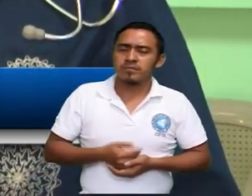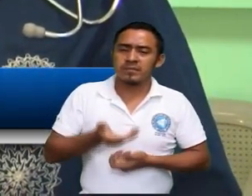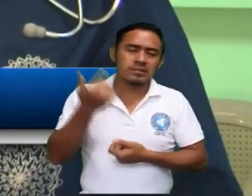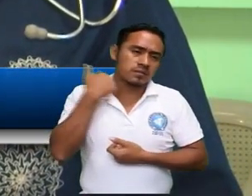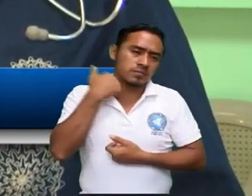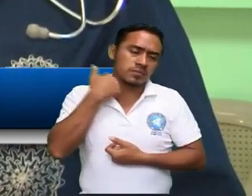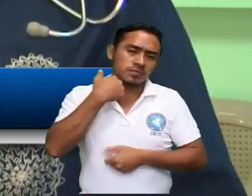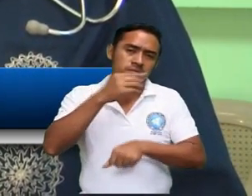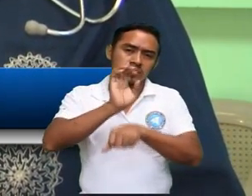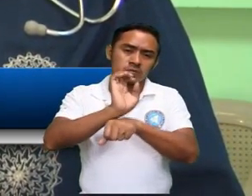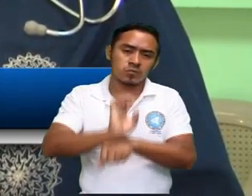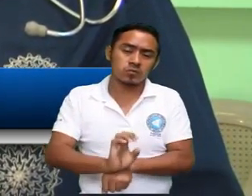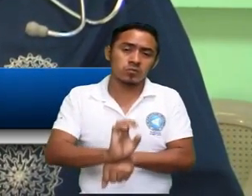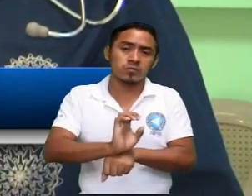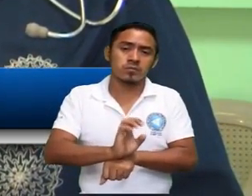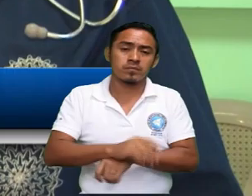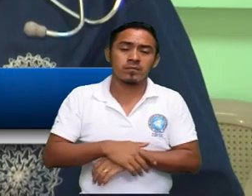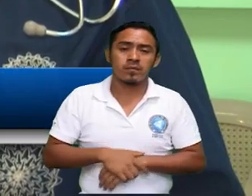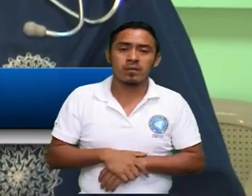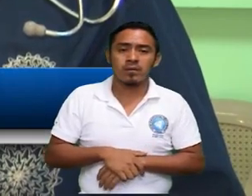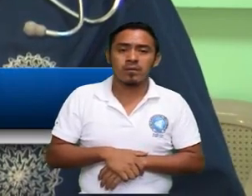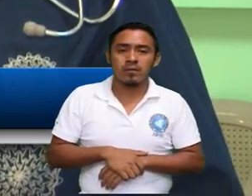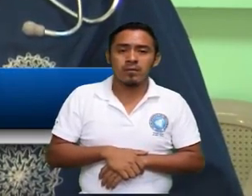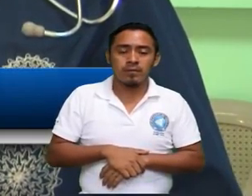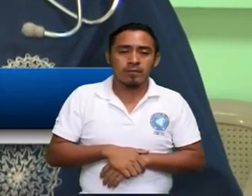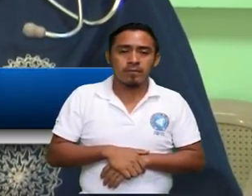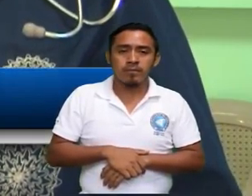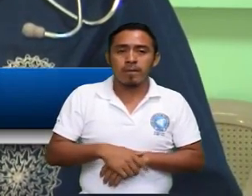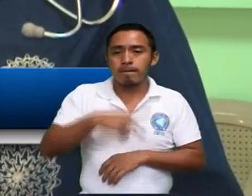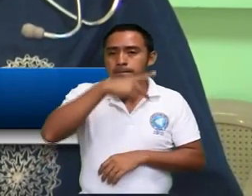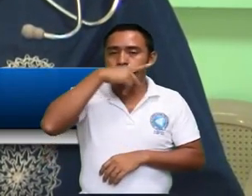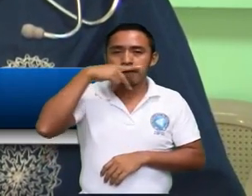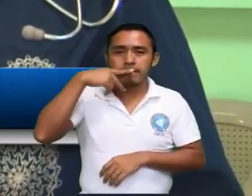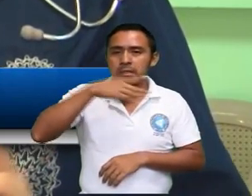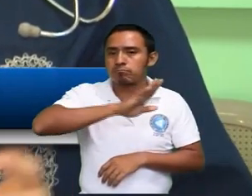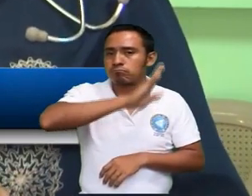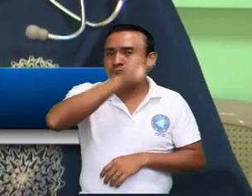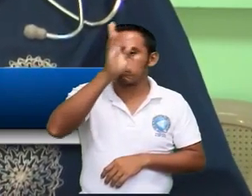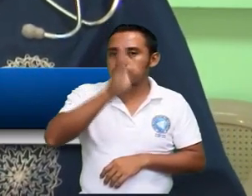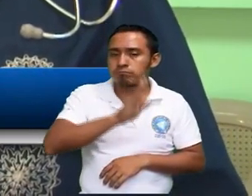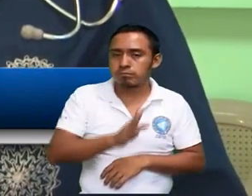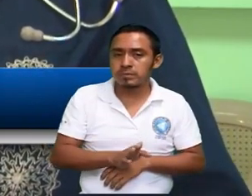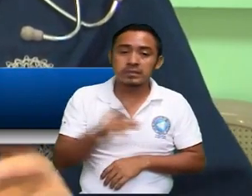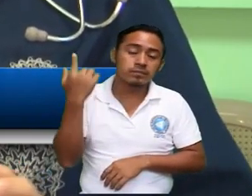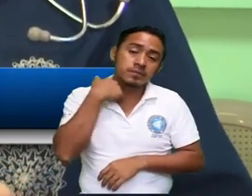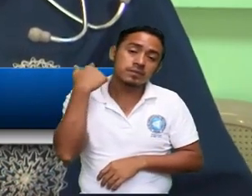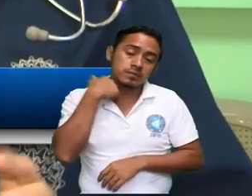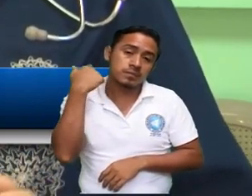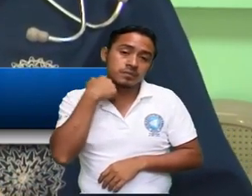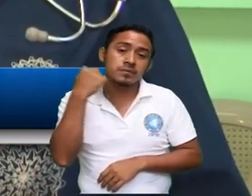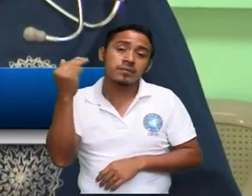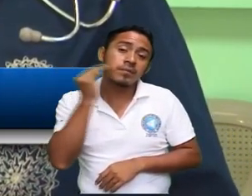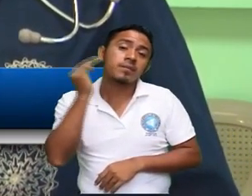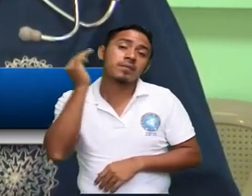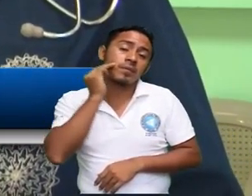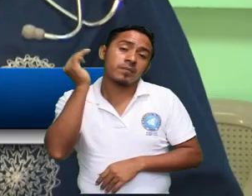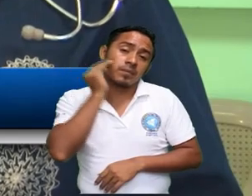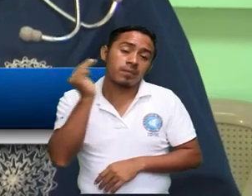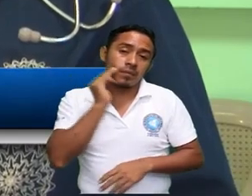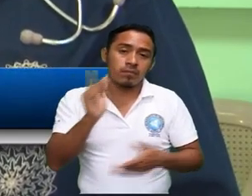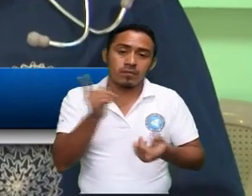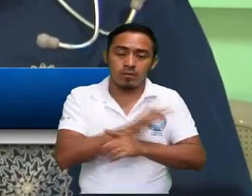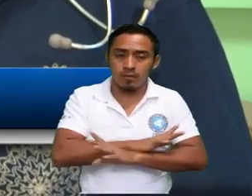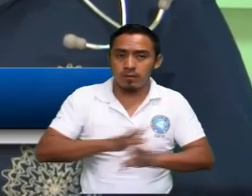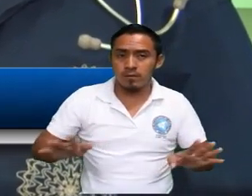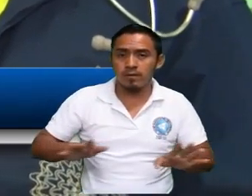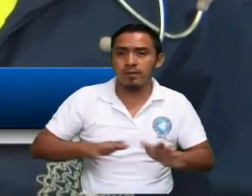tradicional, que los padres nunca siempre se prioriza la madre, solo la madre, la madre, la madre. Pero